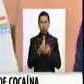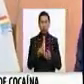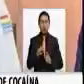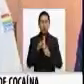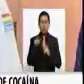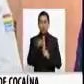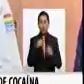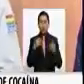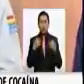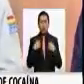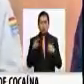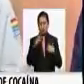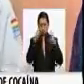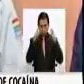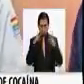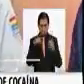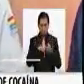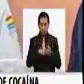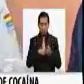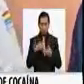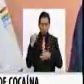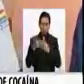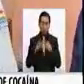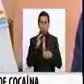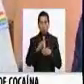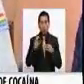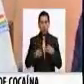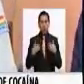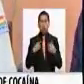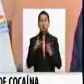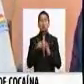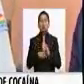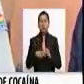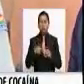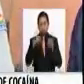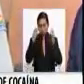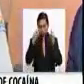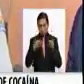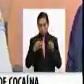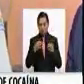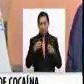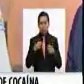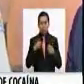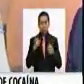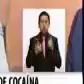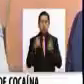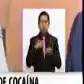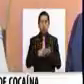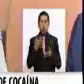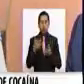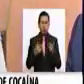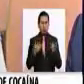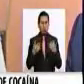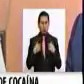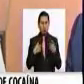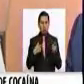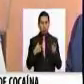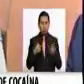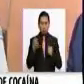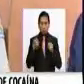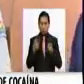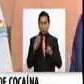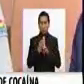haciendo la investigación operativa integral se va a definir ya en qué consiste si esto es un ciertos 300